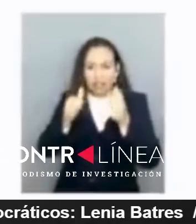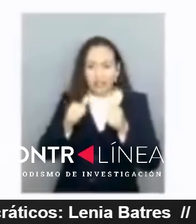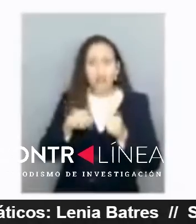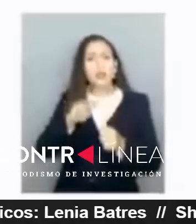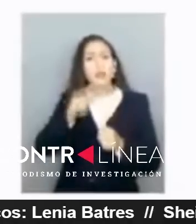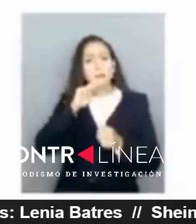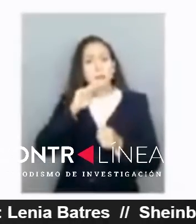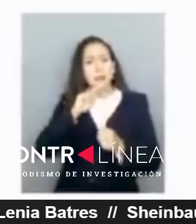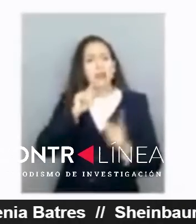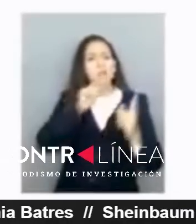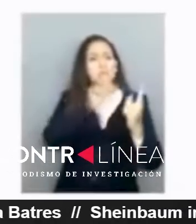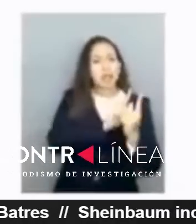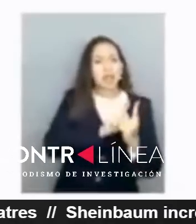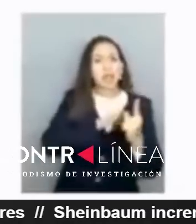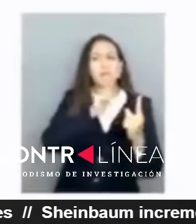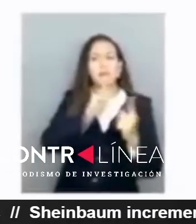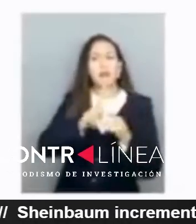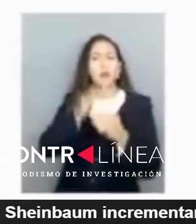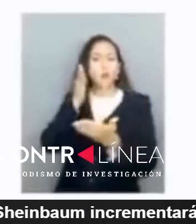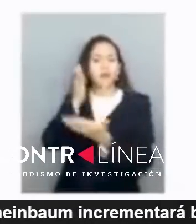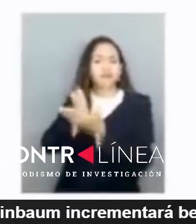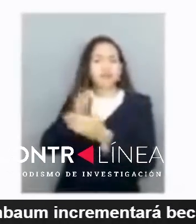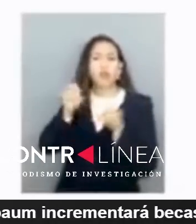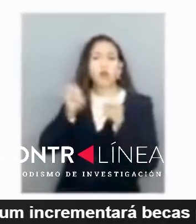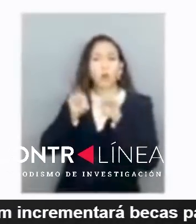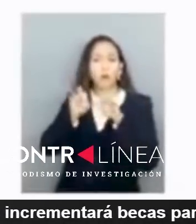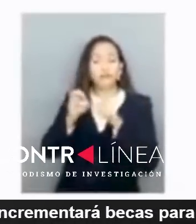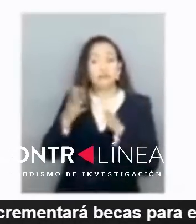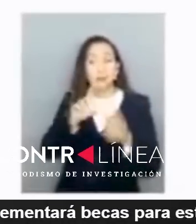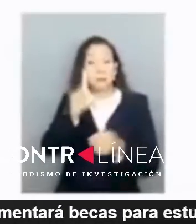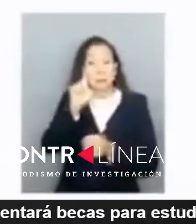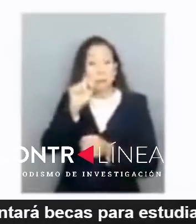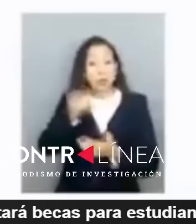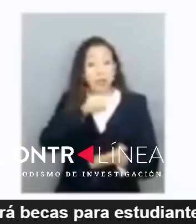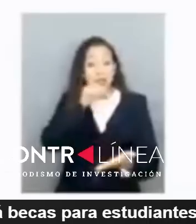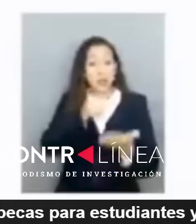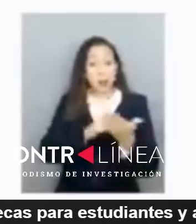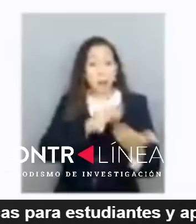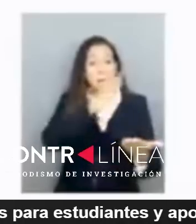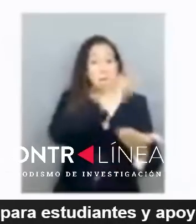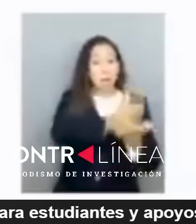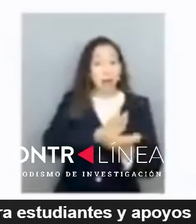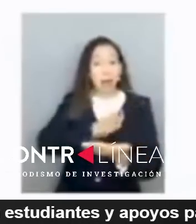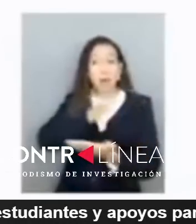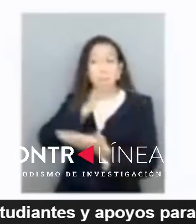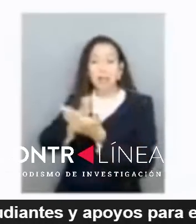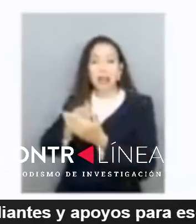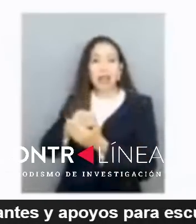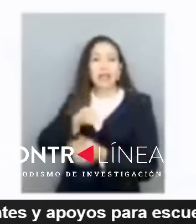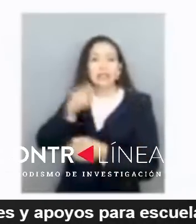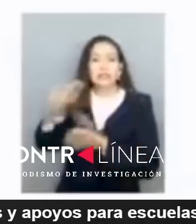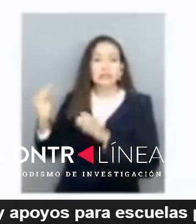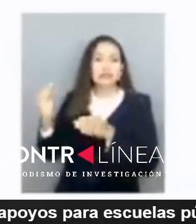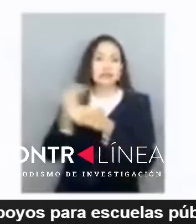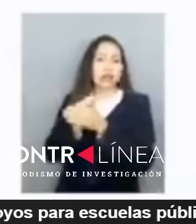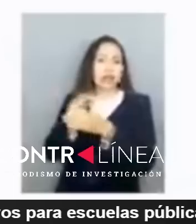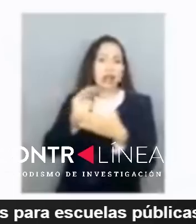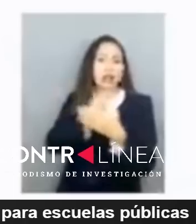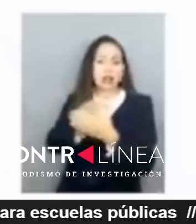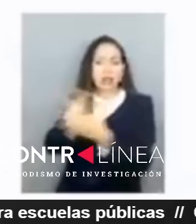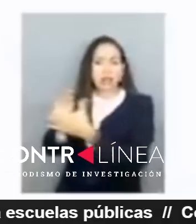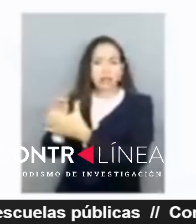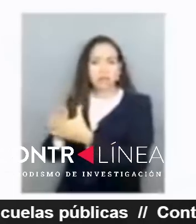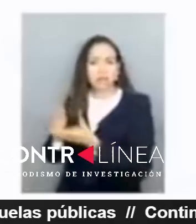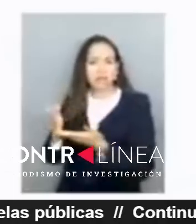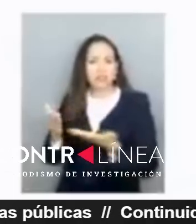tocado más de 20 puertas hasta llegar a la puerta de la Suprema Corte y siguen